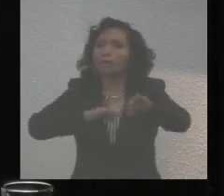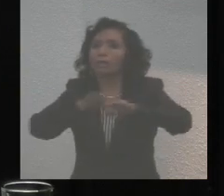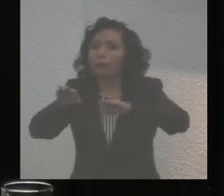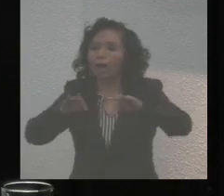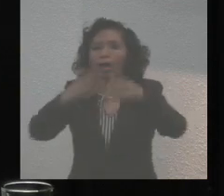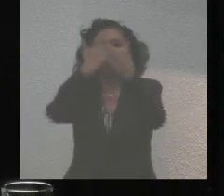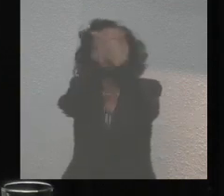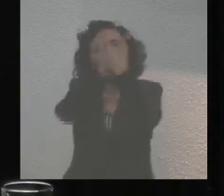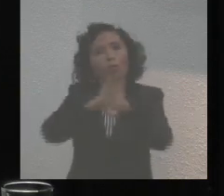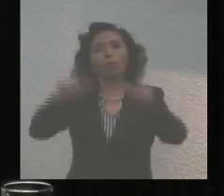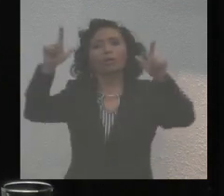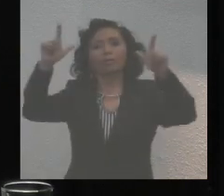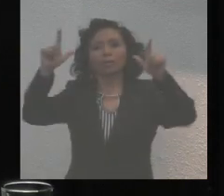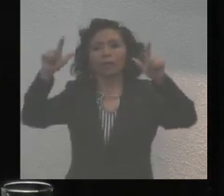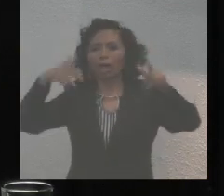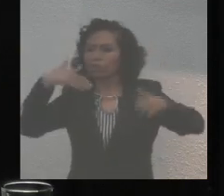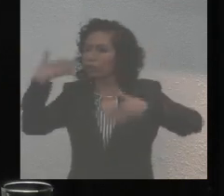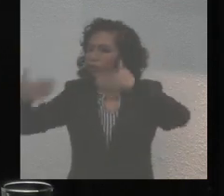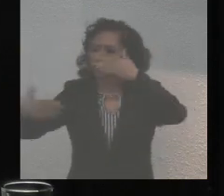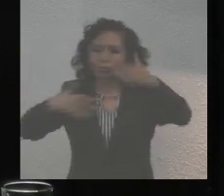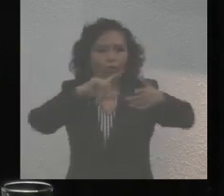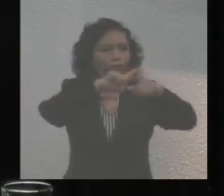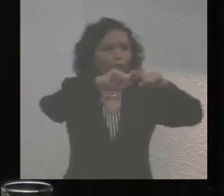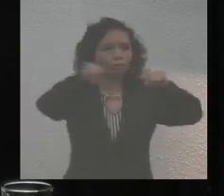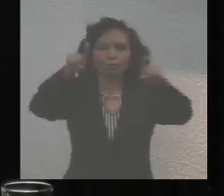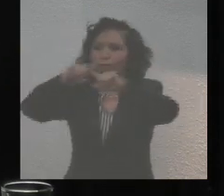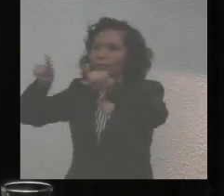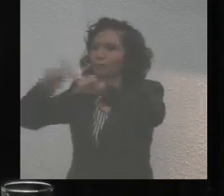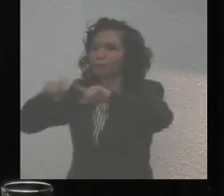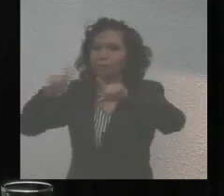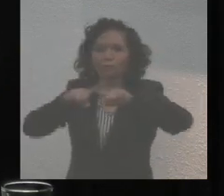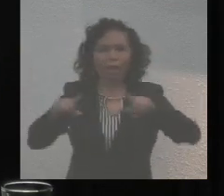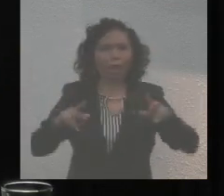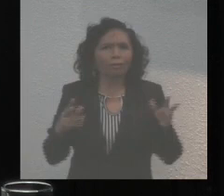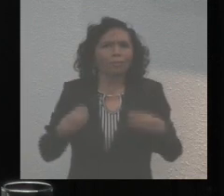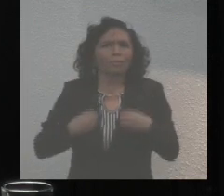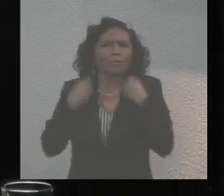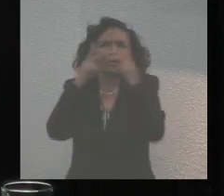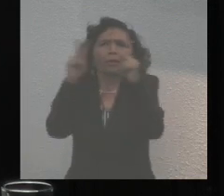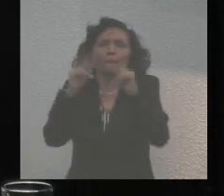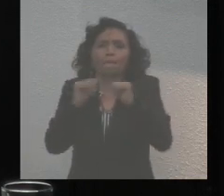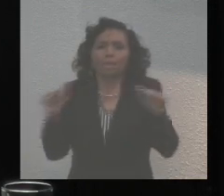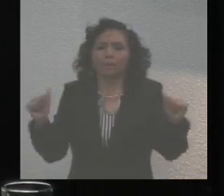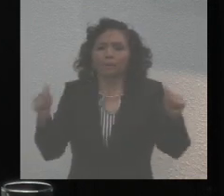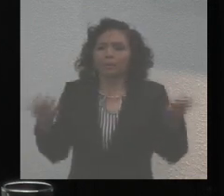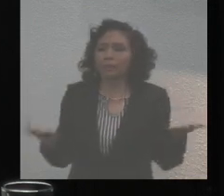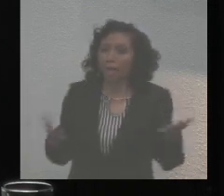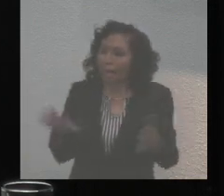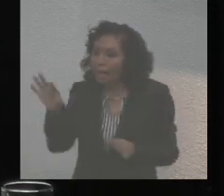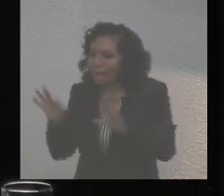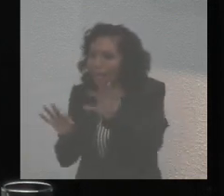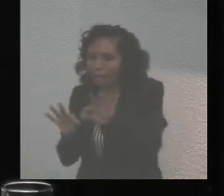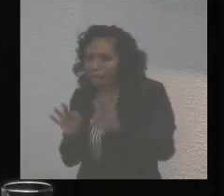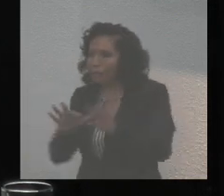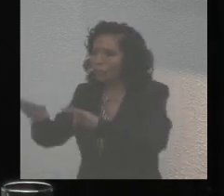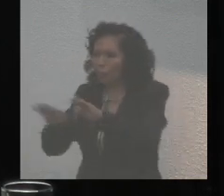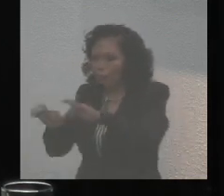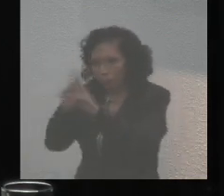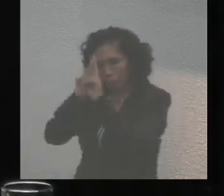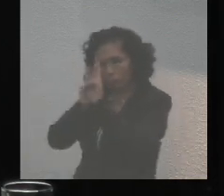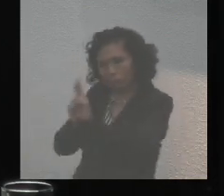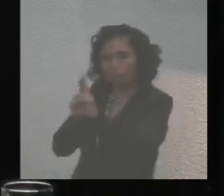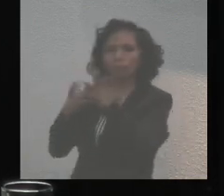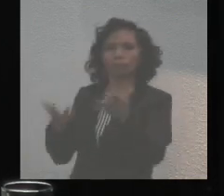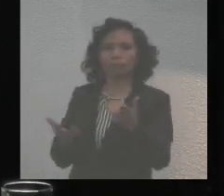la libertad en todas sus formas, la libertad de poder vivir en paz, la libertad de poder elegir un trabajo digno, la